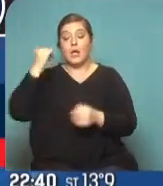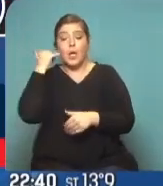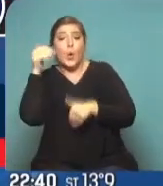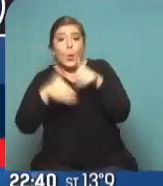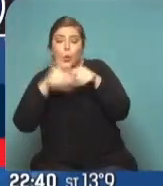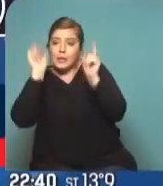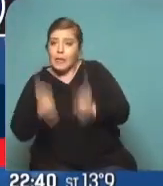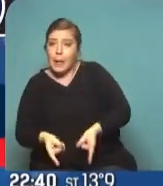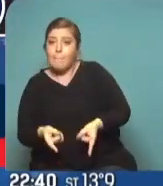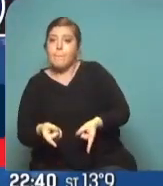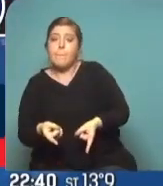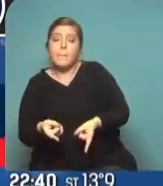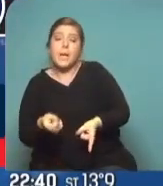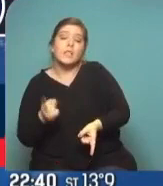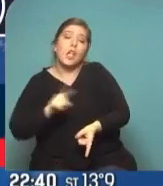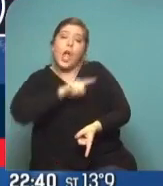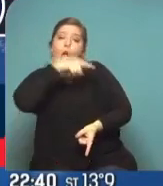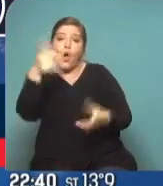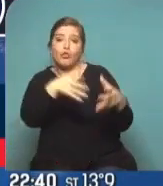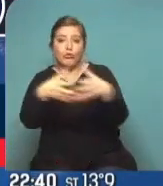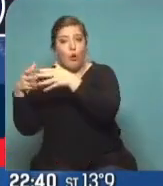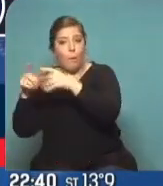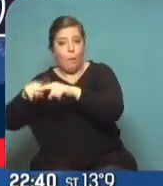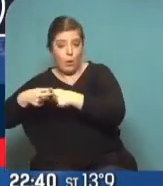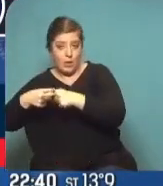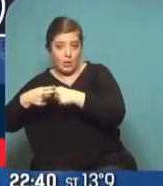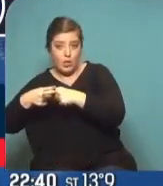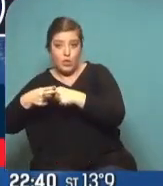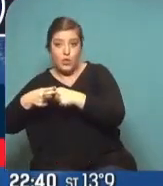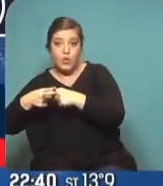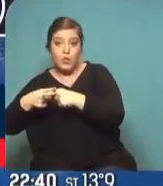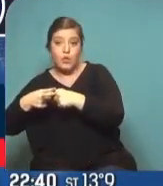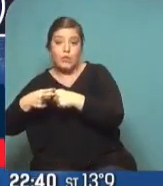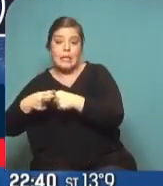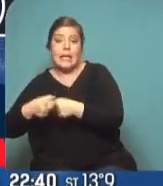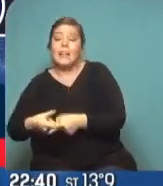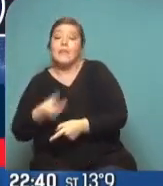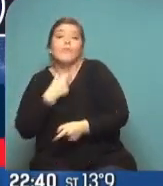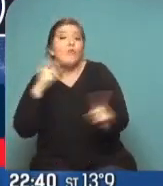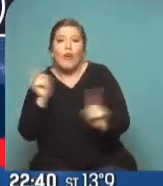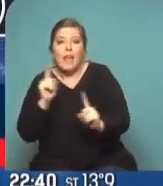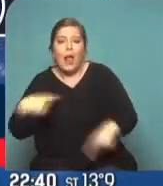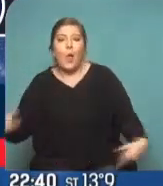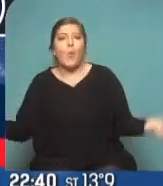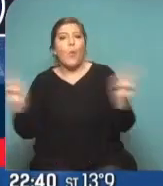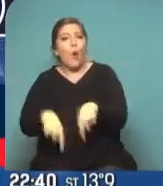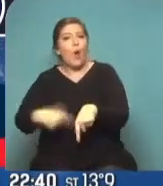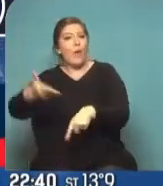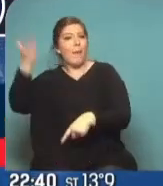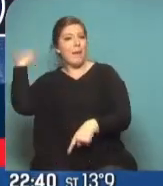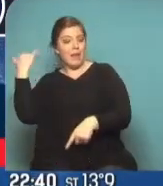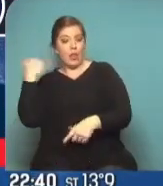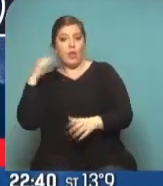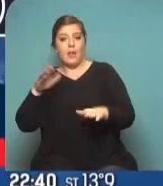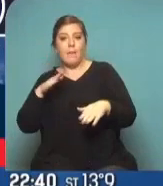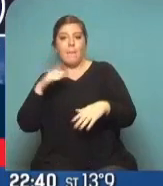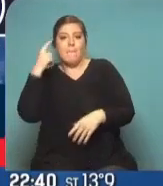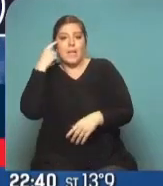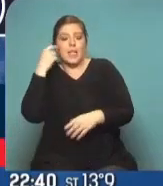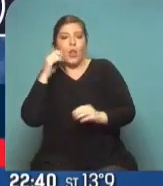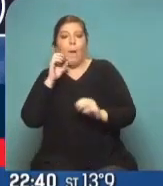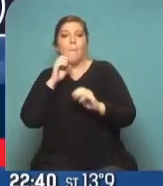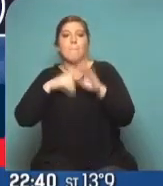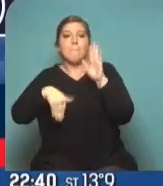de otras alternativas que sin querer volver al pasado y apostando a una mayor